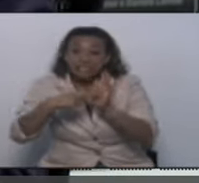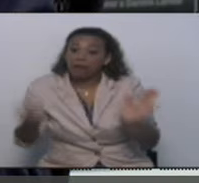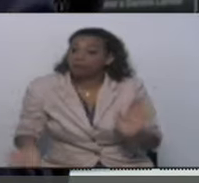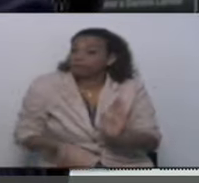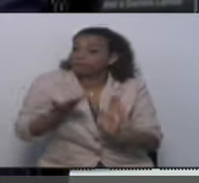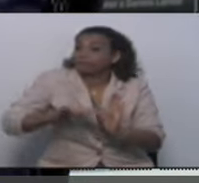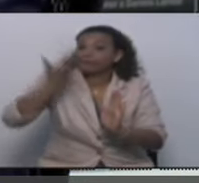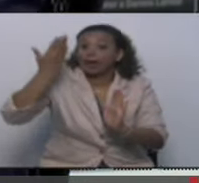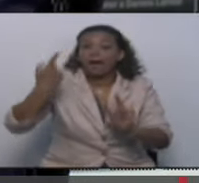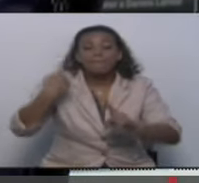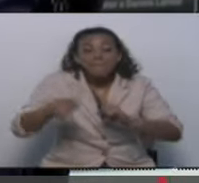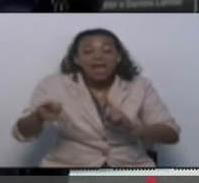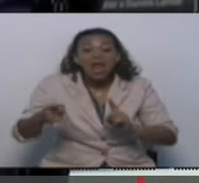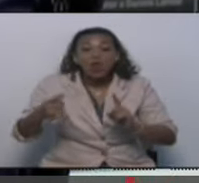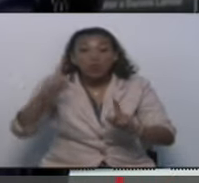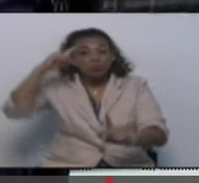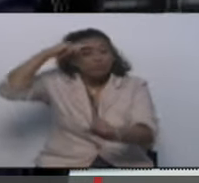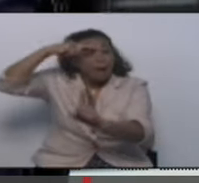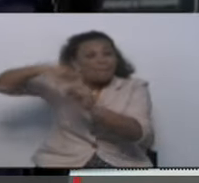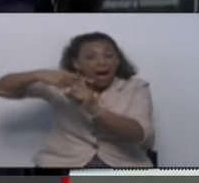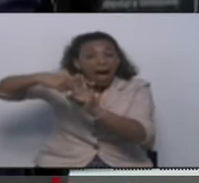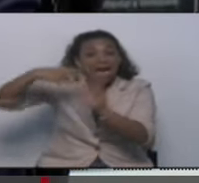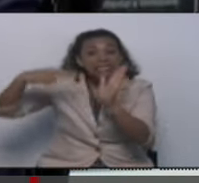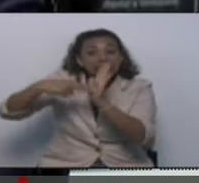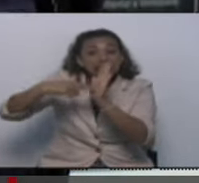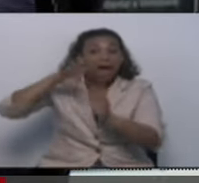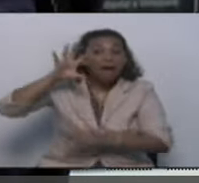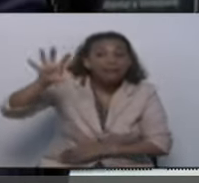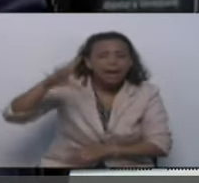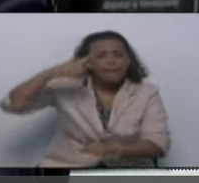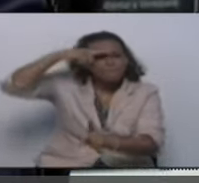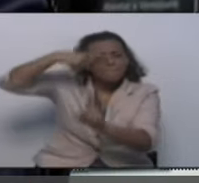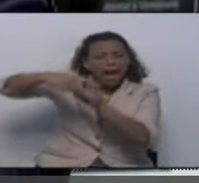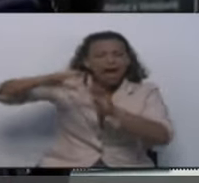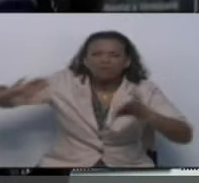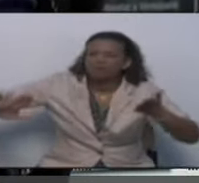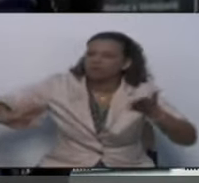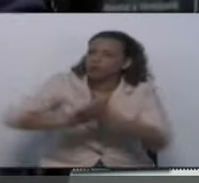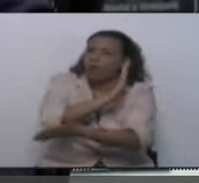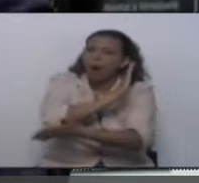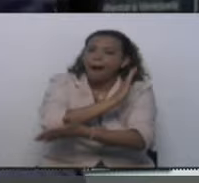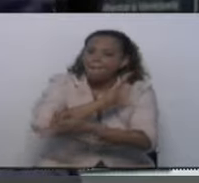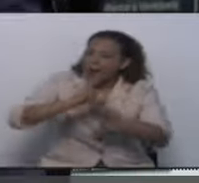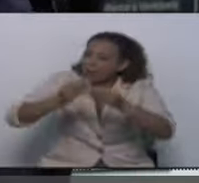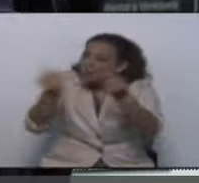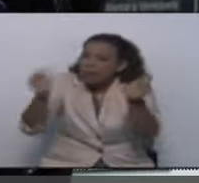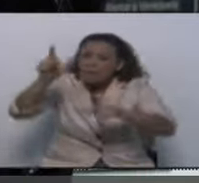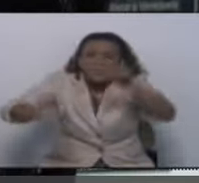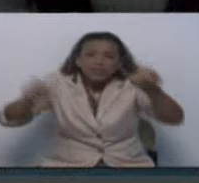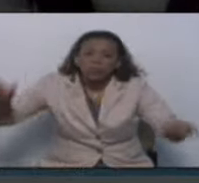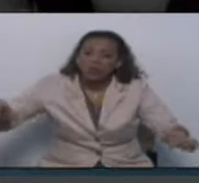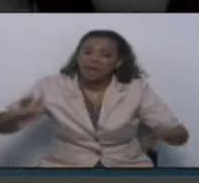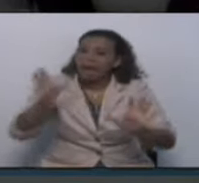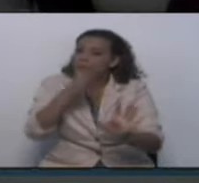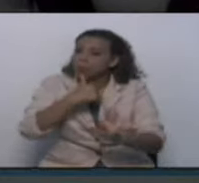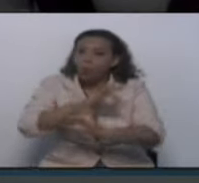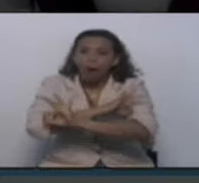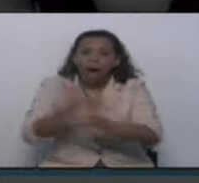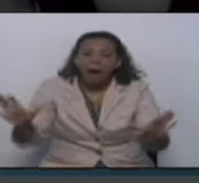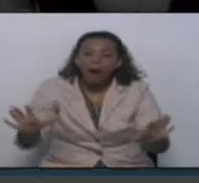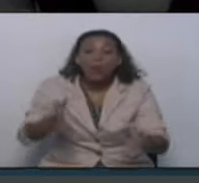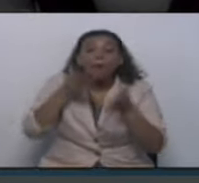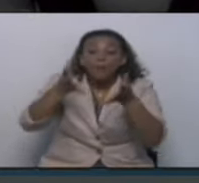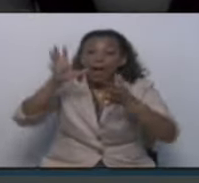adelante, pero Siria fue un objetivo que se plantearon destruir para la expansión del sionismo en la región. Un mensaje